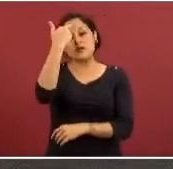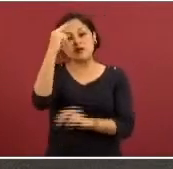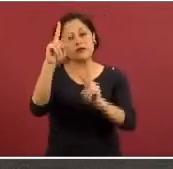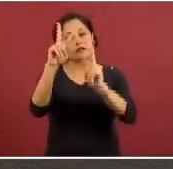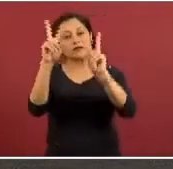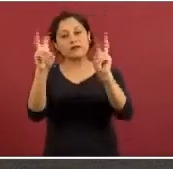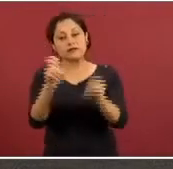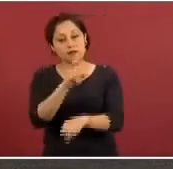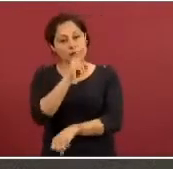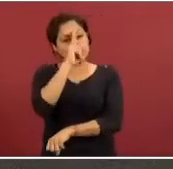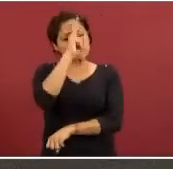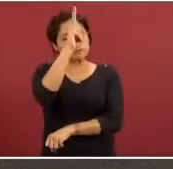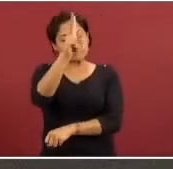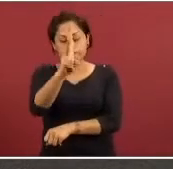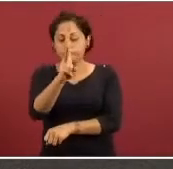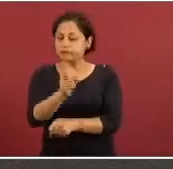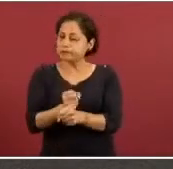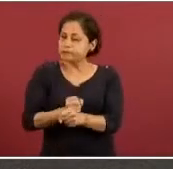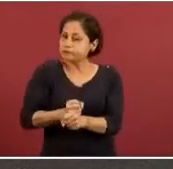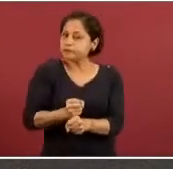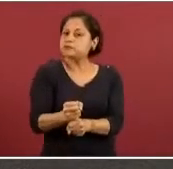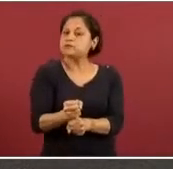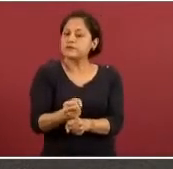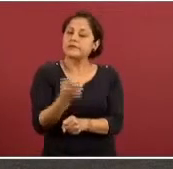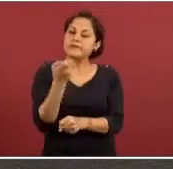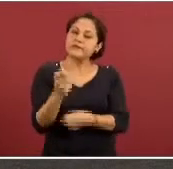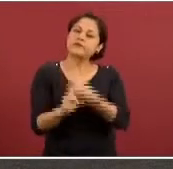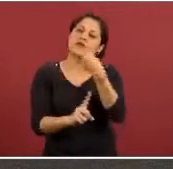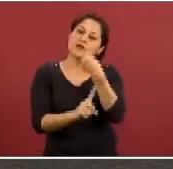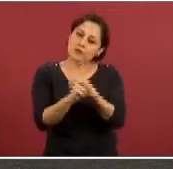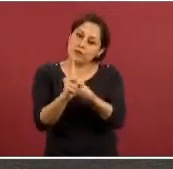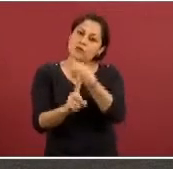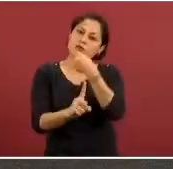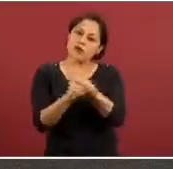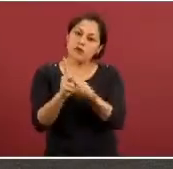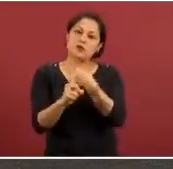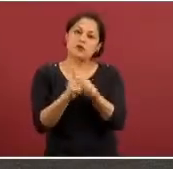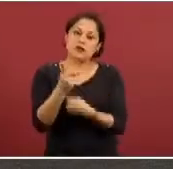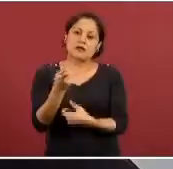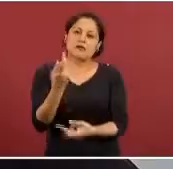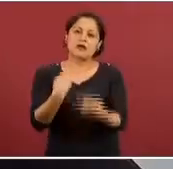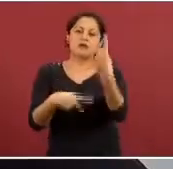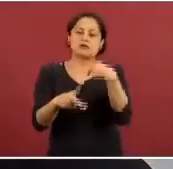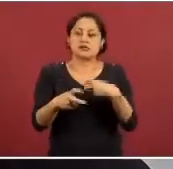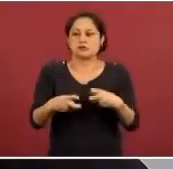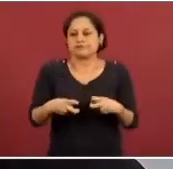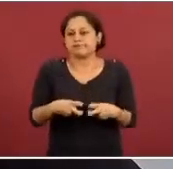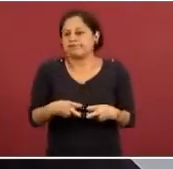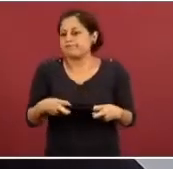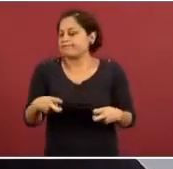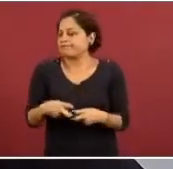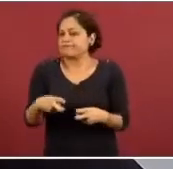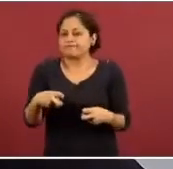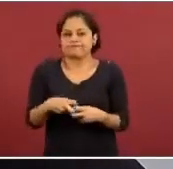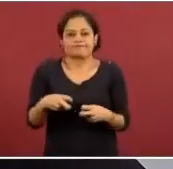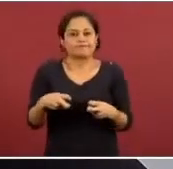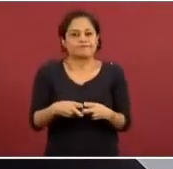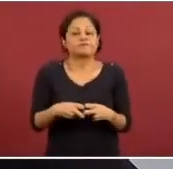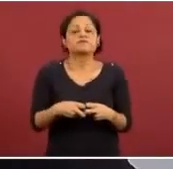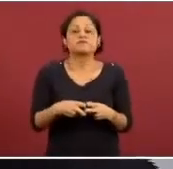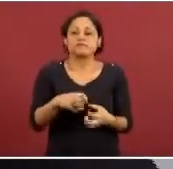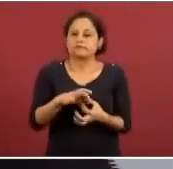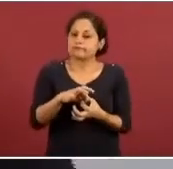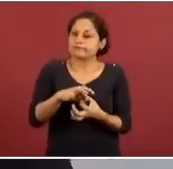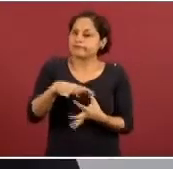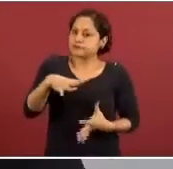desafortunadamente constituye uno de los factores que son estresores y si hay una relación muy sólida entre el estrés